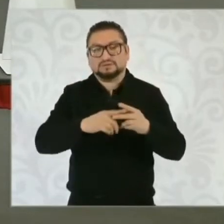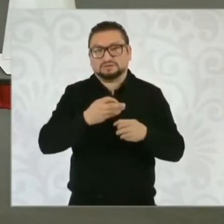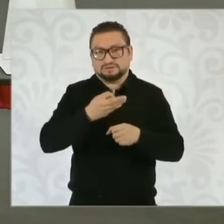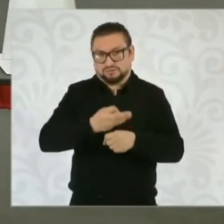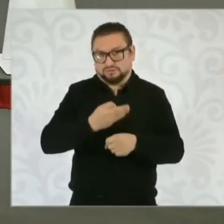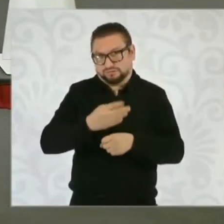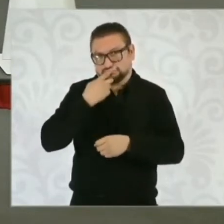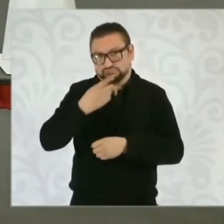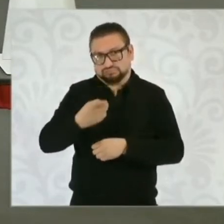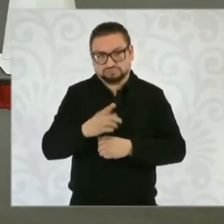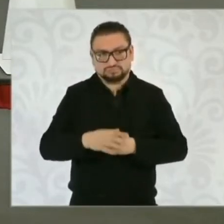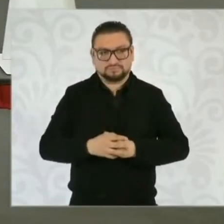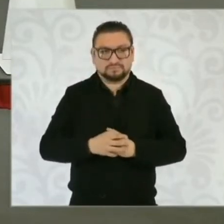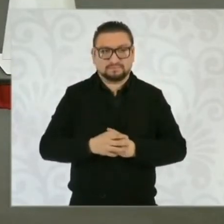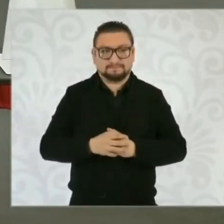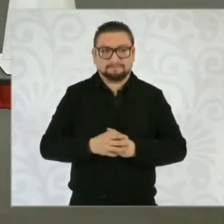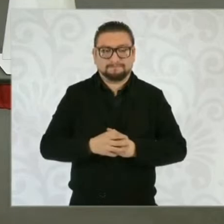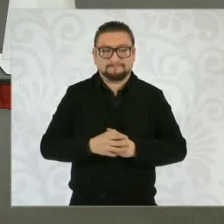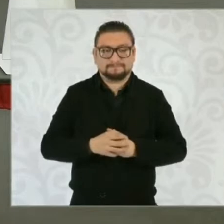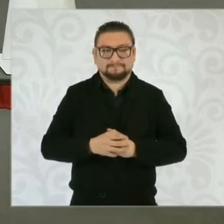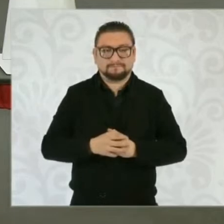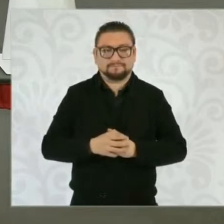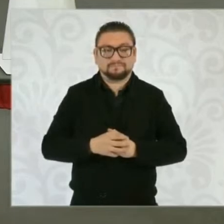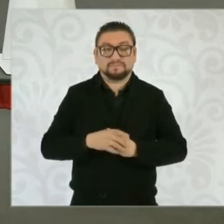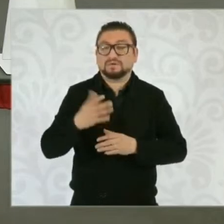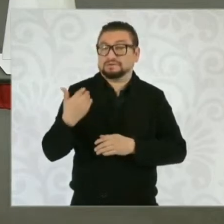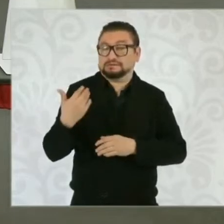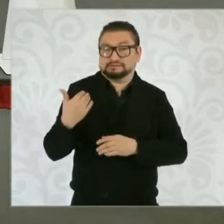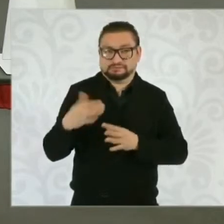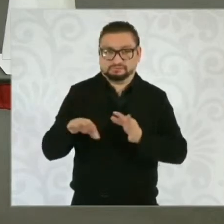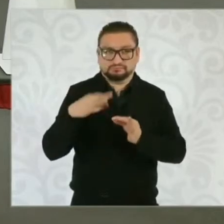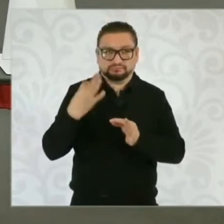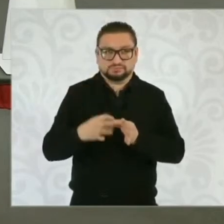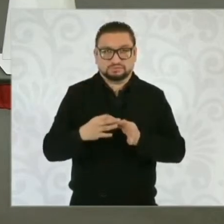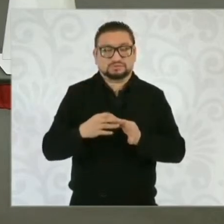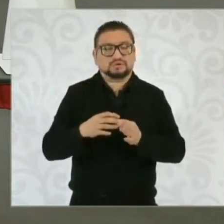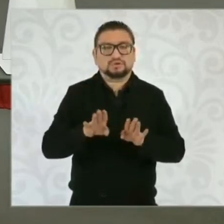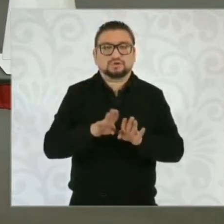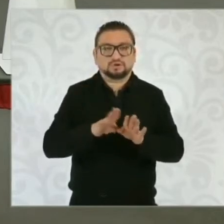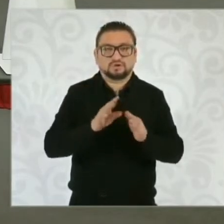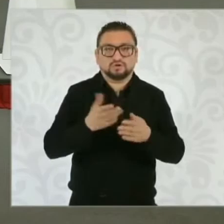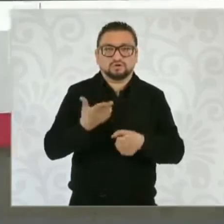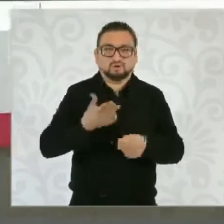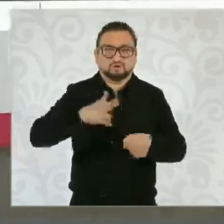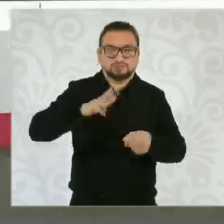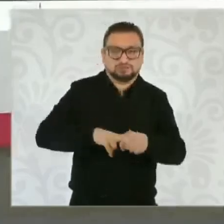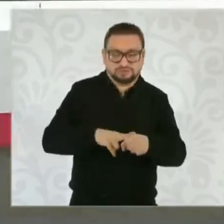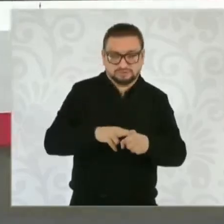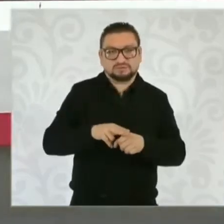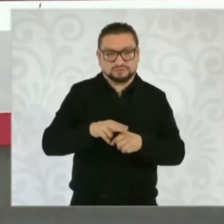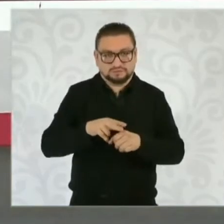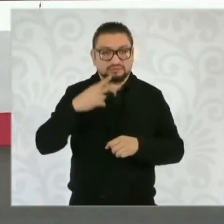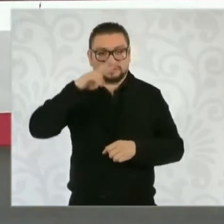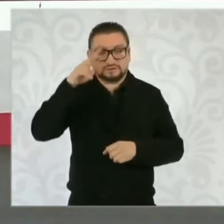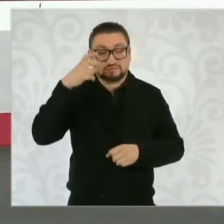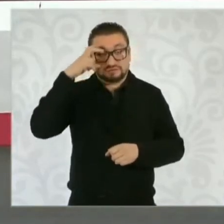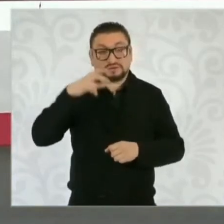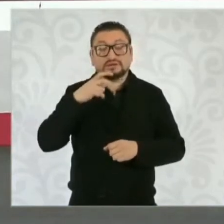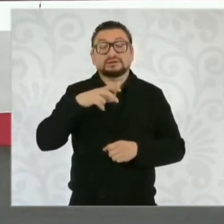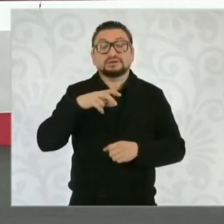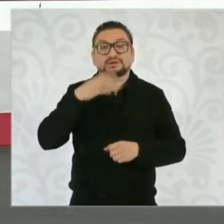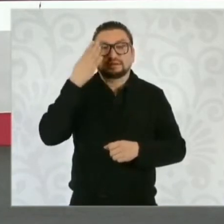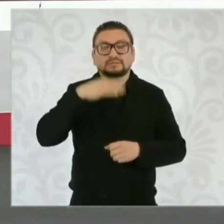ahorita comento, se concretó recientemente la nacionalización de los hospitales de Villahermosa, Tabasco, Tepic,